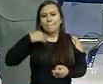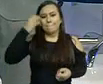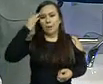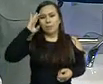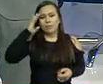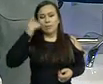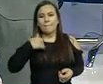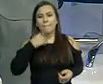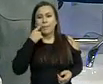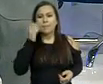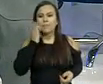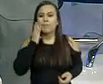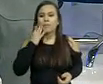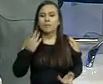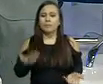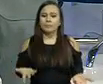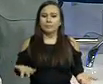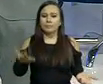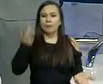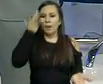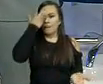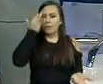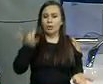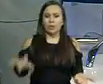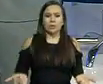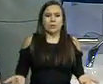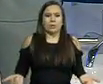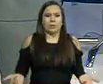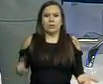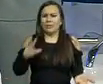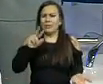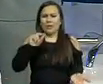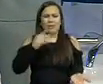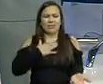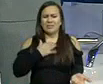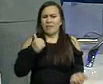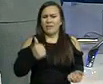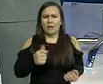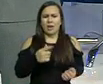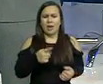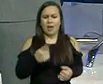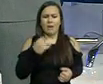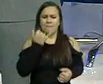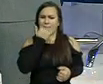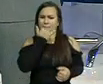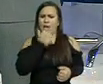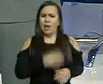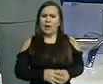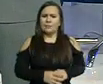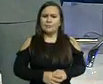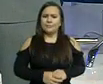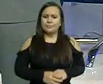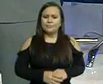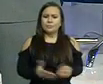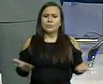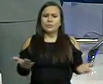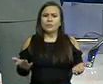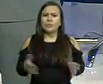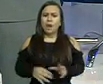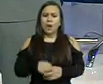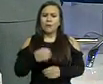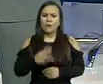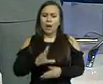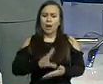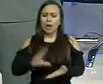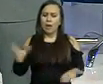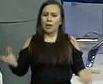de los papás de las mamás porque definitivamente no es dable que se den situaciones de esta naturaleza en los exteriores de los planteles educativos